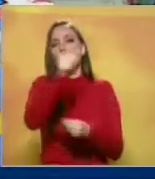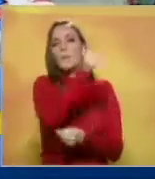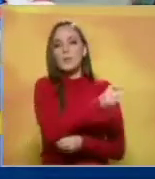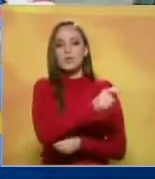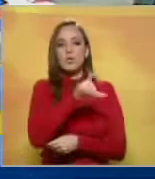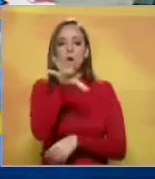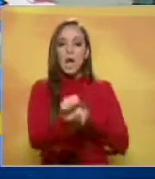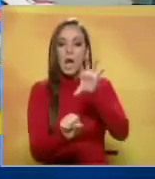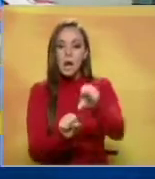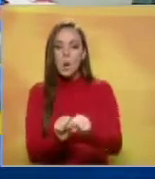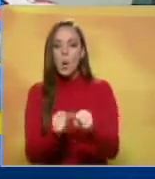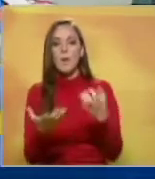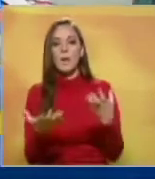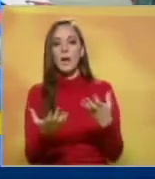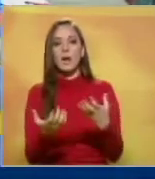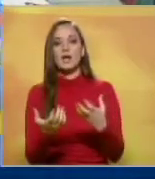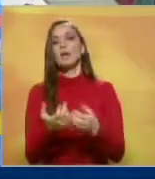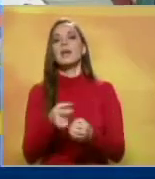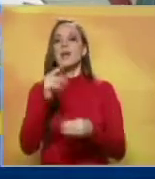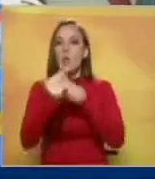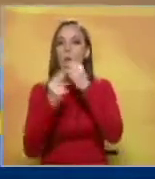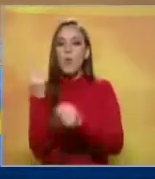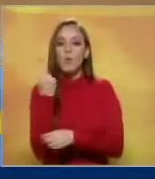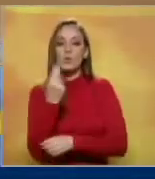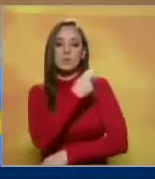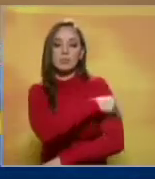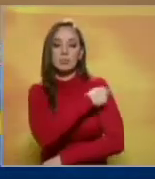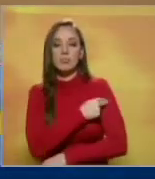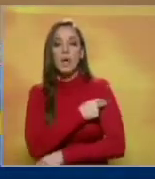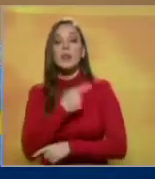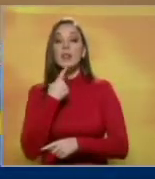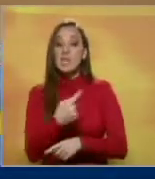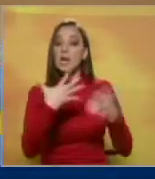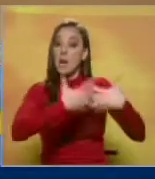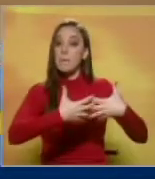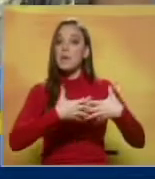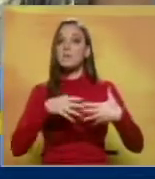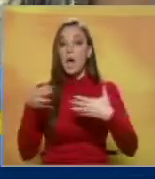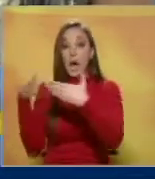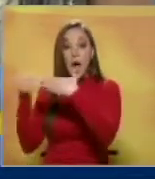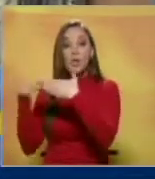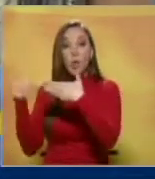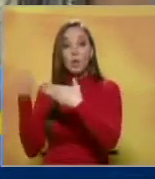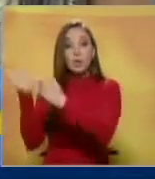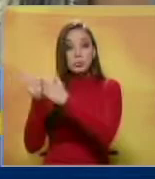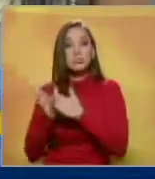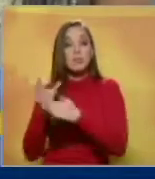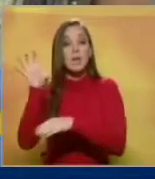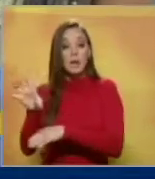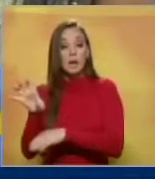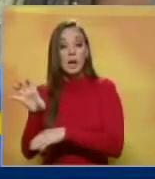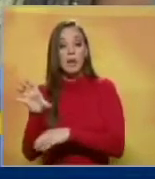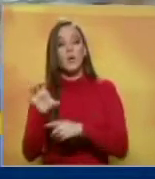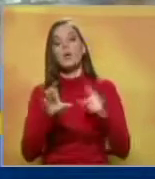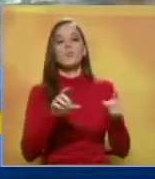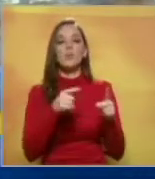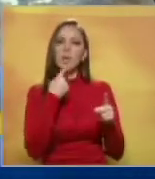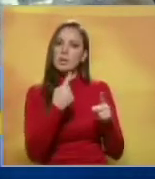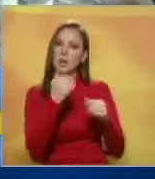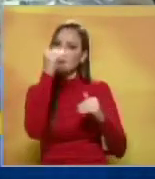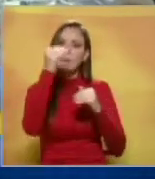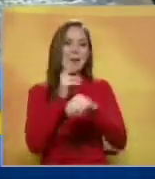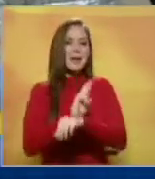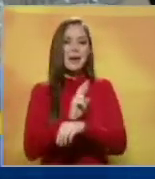de las clínicas en los hospitales destacó que la empresa recibió divisas del estado para la importación de los medicamentos por lo cual se procedió al ajuste